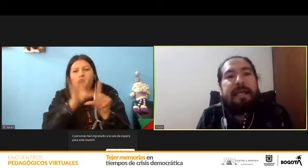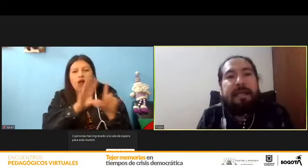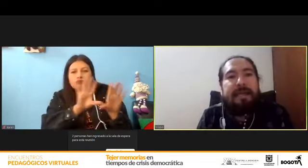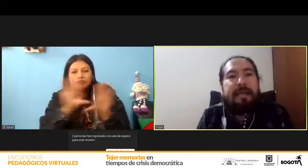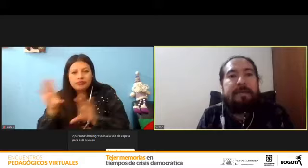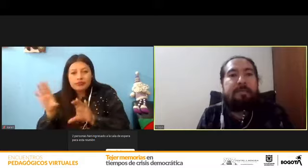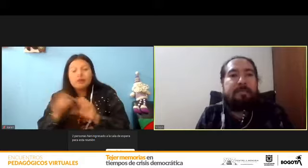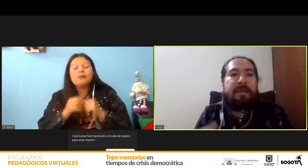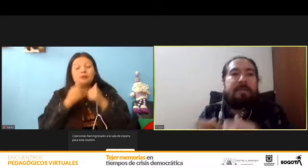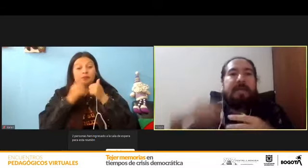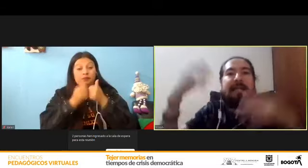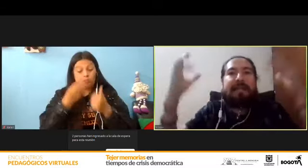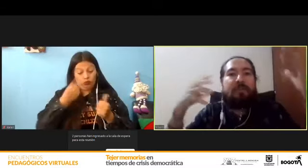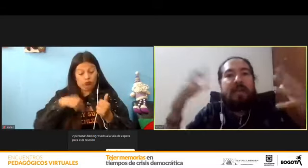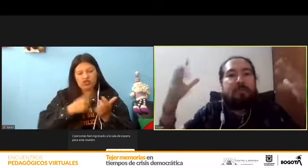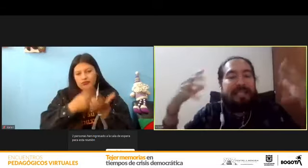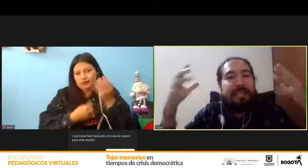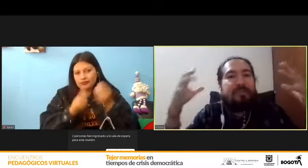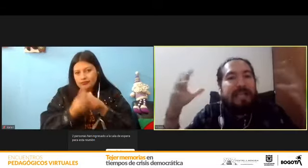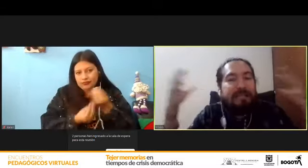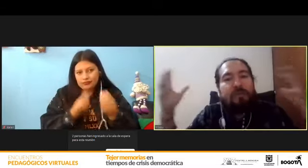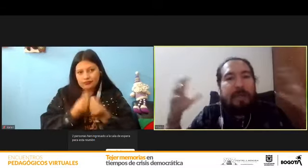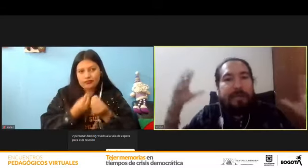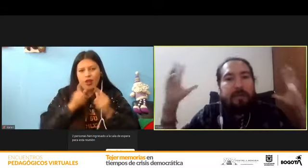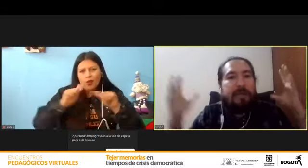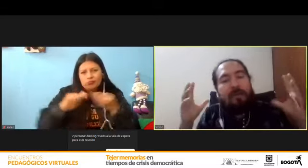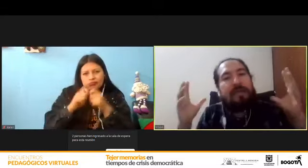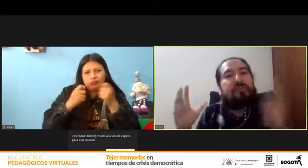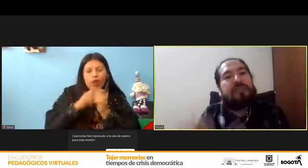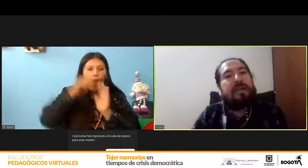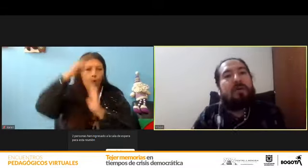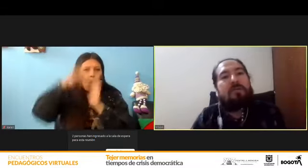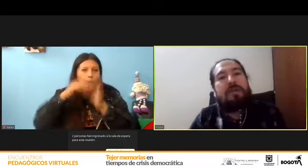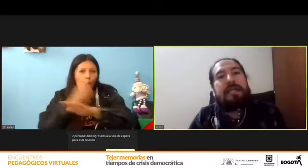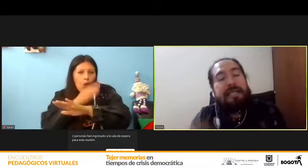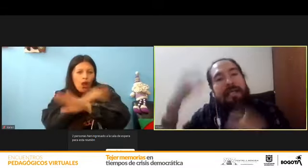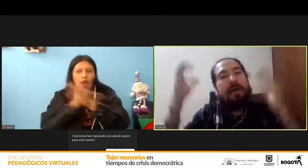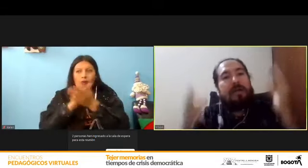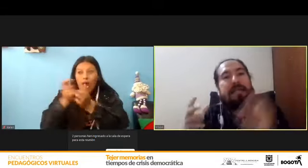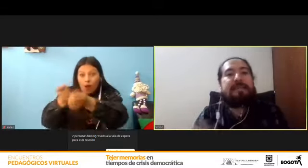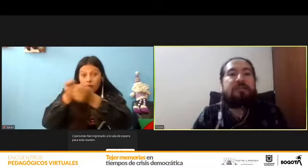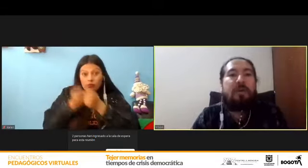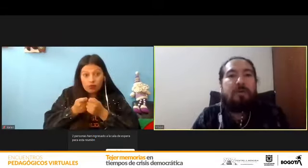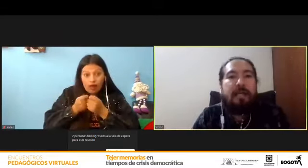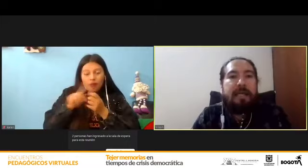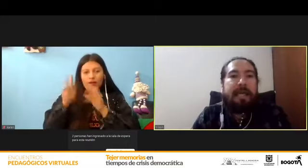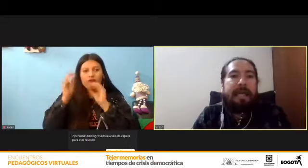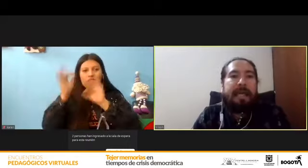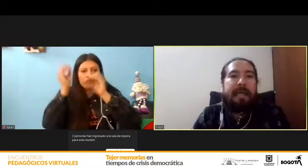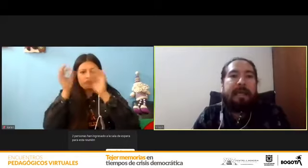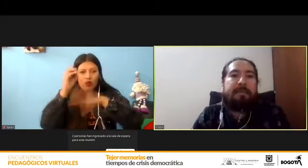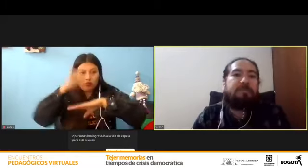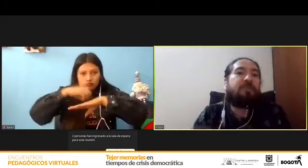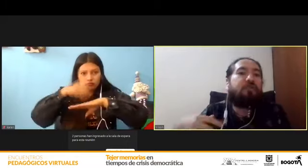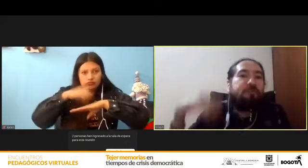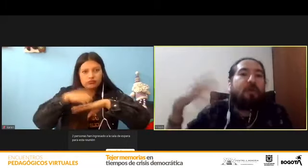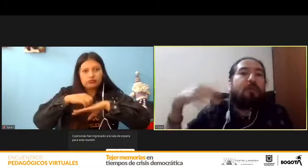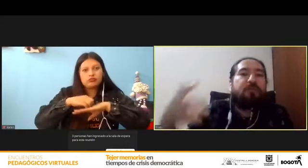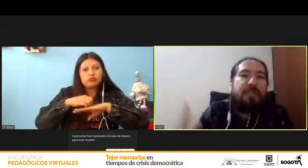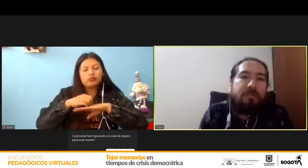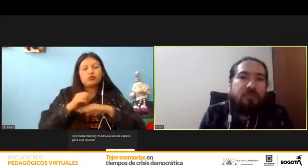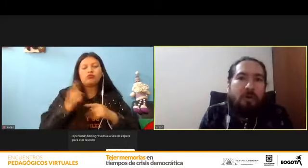fue haciendo, digamos, teniendo esa lectura previa de lo que nos llegó y de la organización,